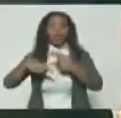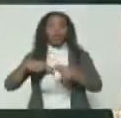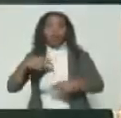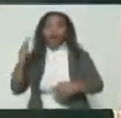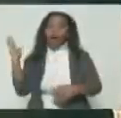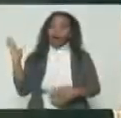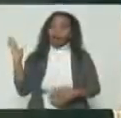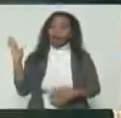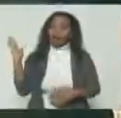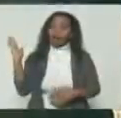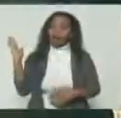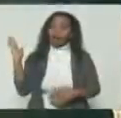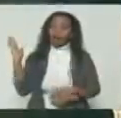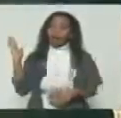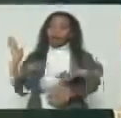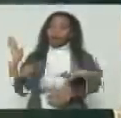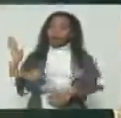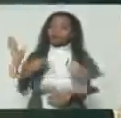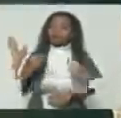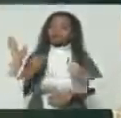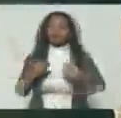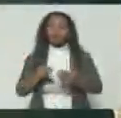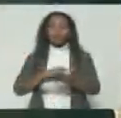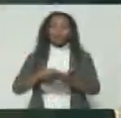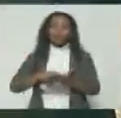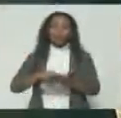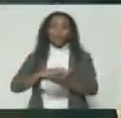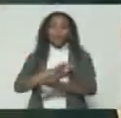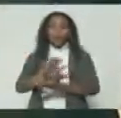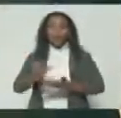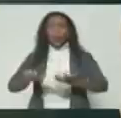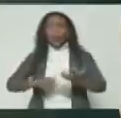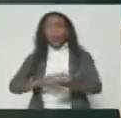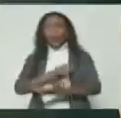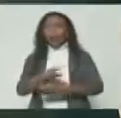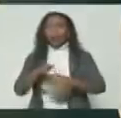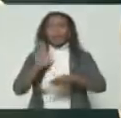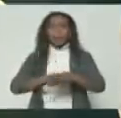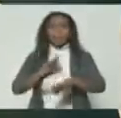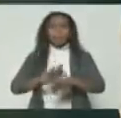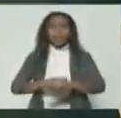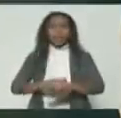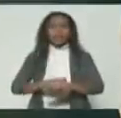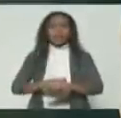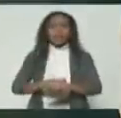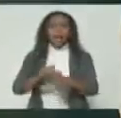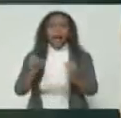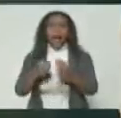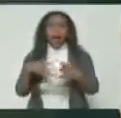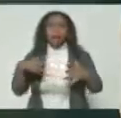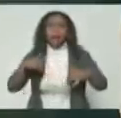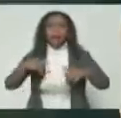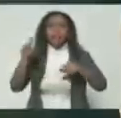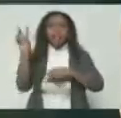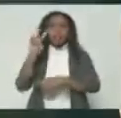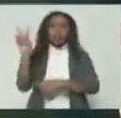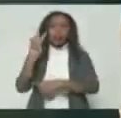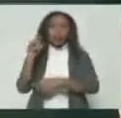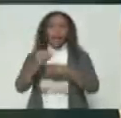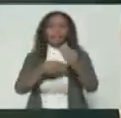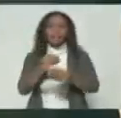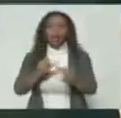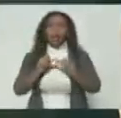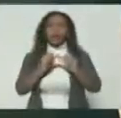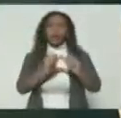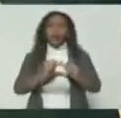venido coordinando para solucionar los problemas que se suscitan en el campo venezolano, para seguir